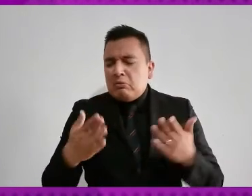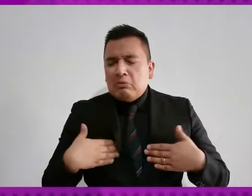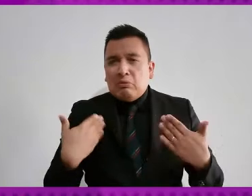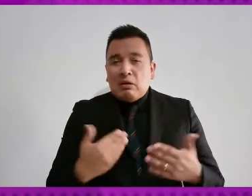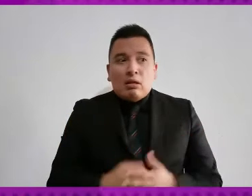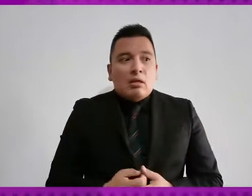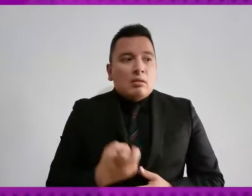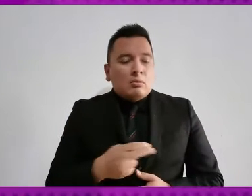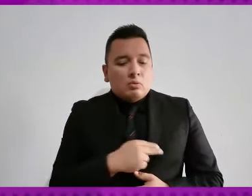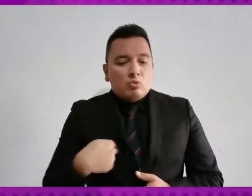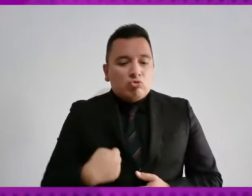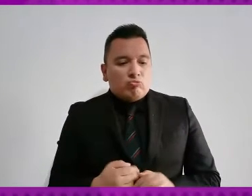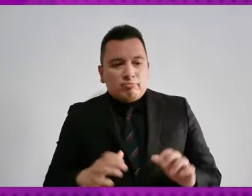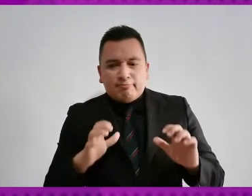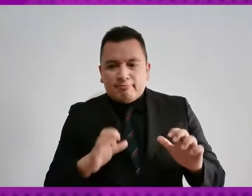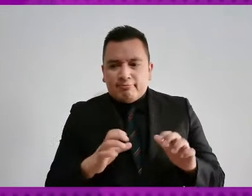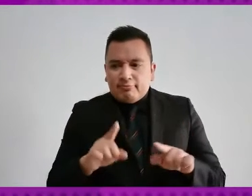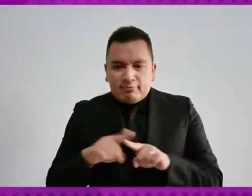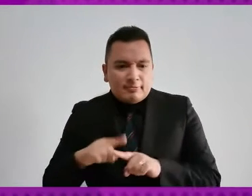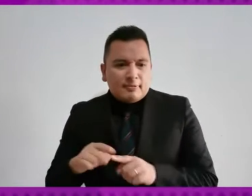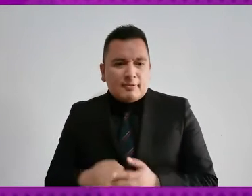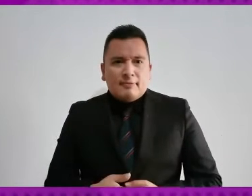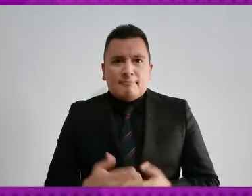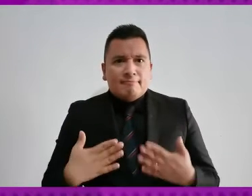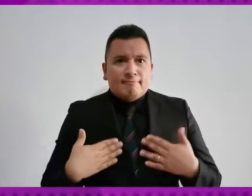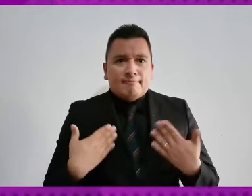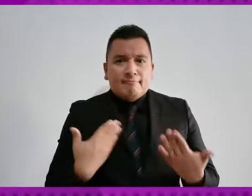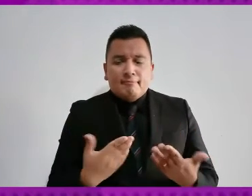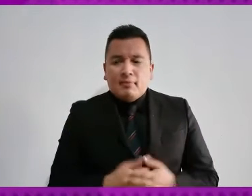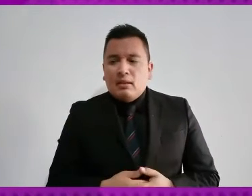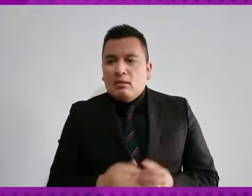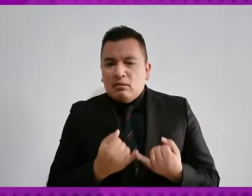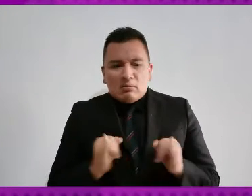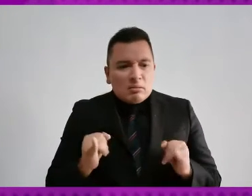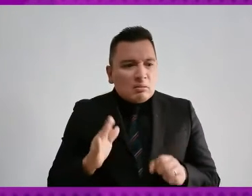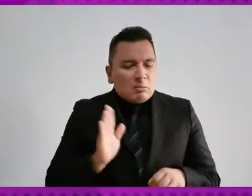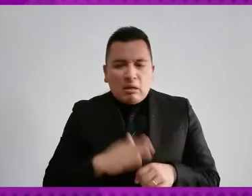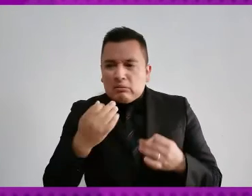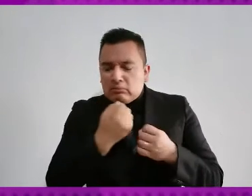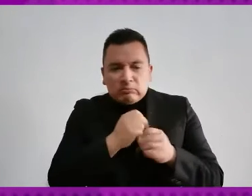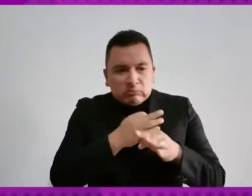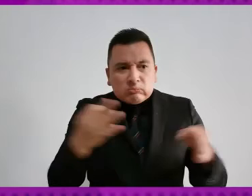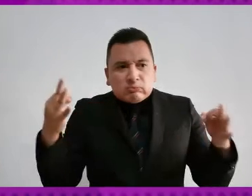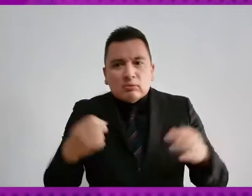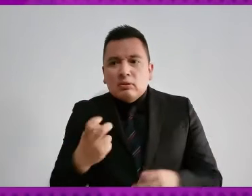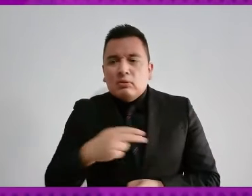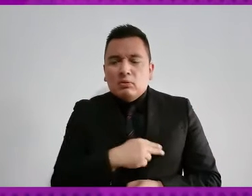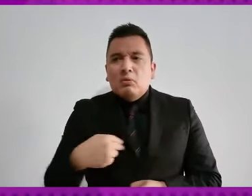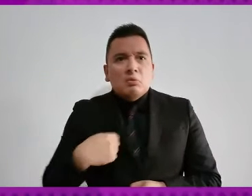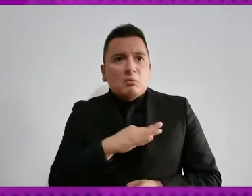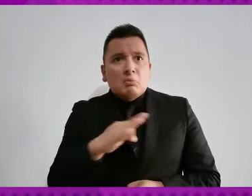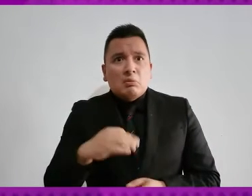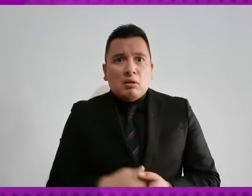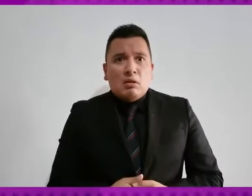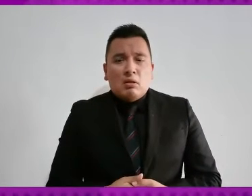cuidando todos los principios de una institución electoral, certeza, legalidad, independencia, objetividad, máxima publicidad, pues podamos en